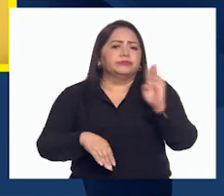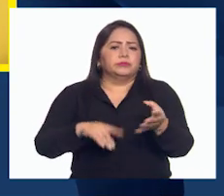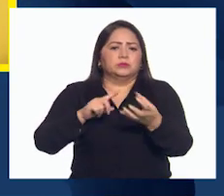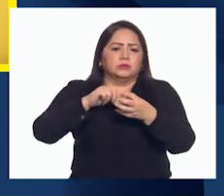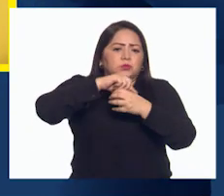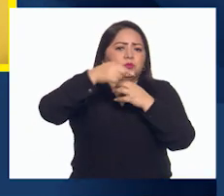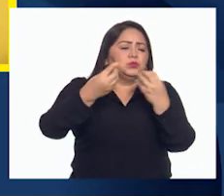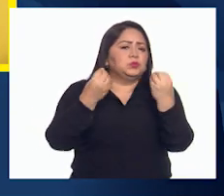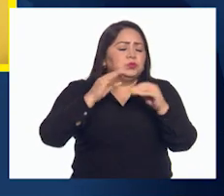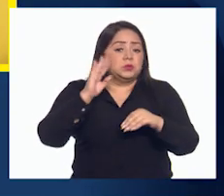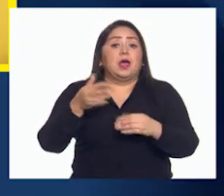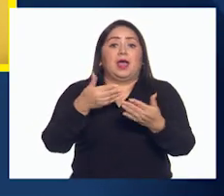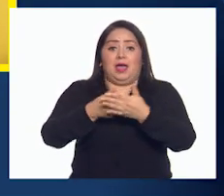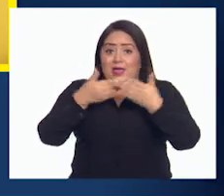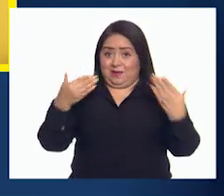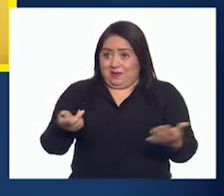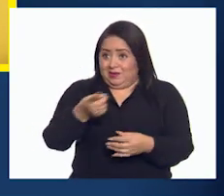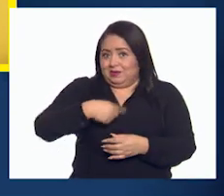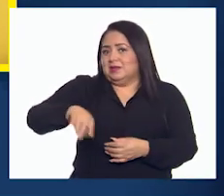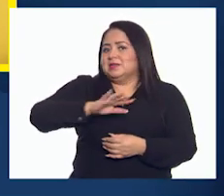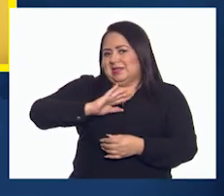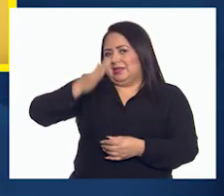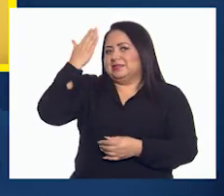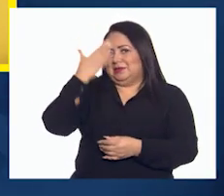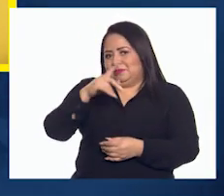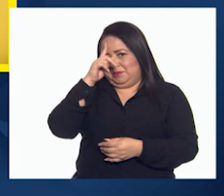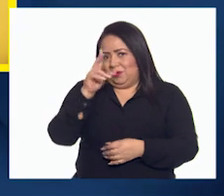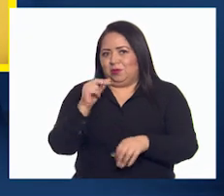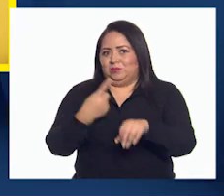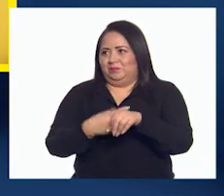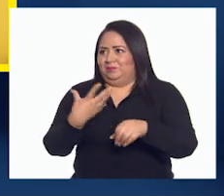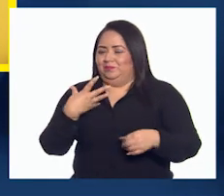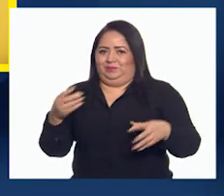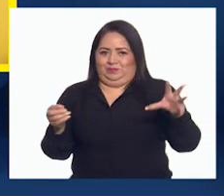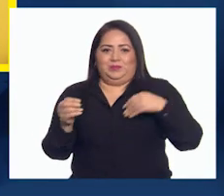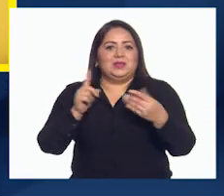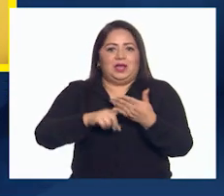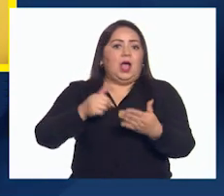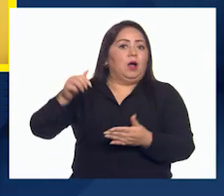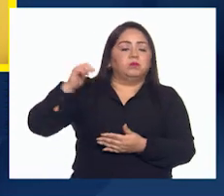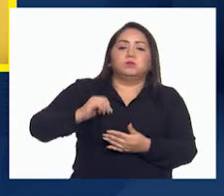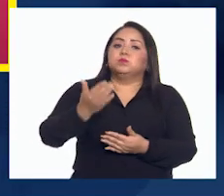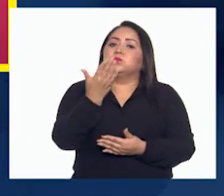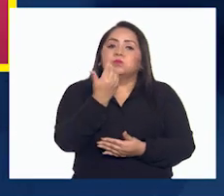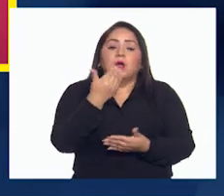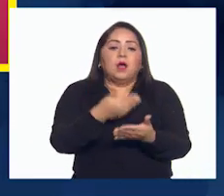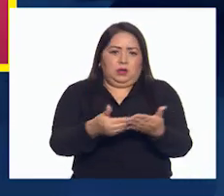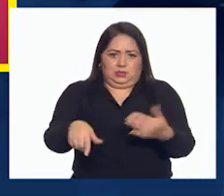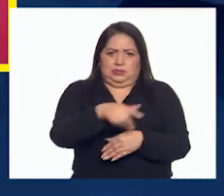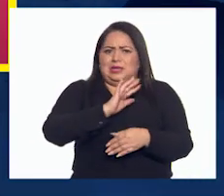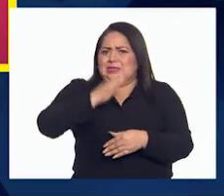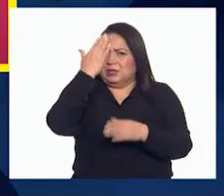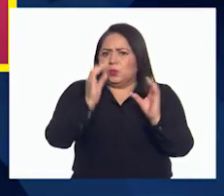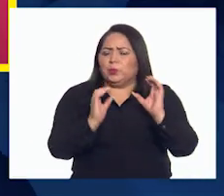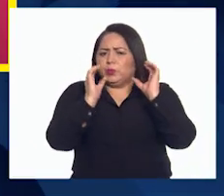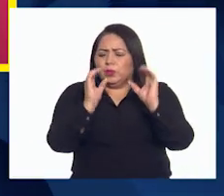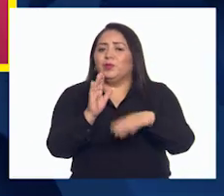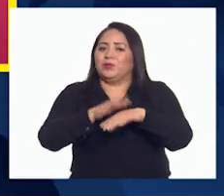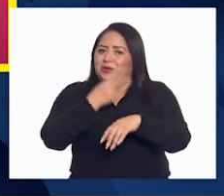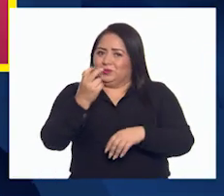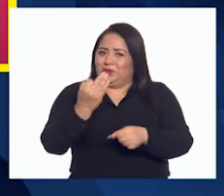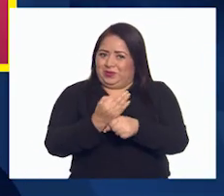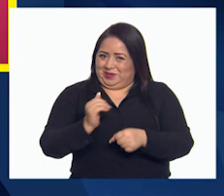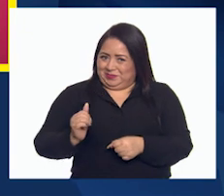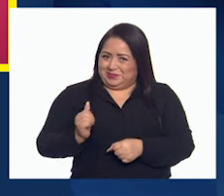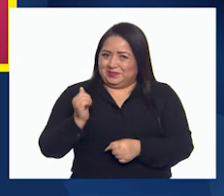continente. Ahora nosotros sabemos qué hacer para no contagiarnos, sabemos cómo cuidarnos. Por eso quiero aprovechar